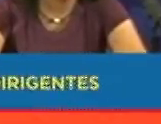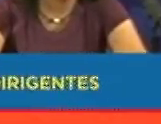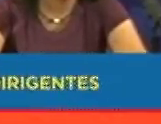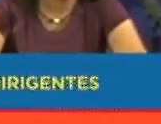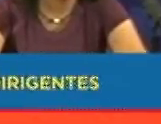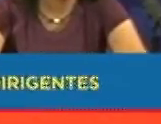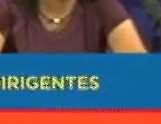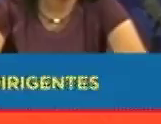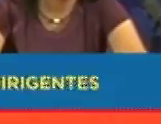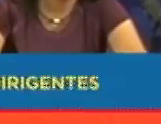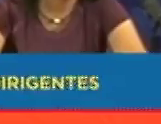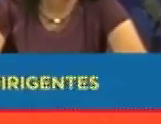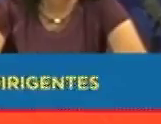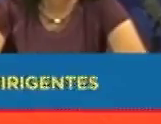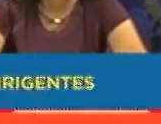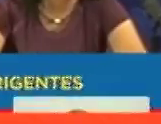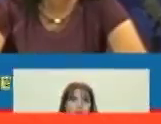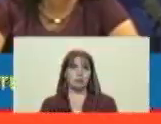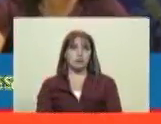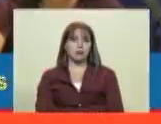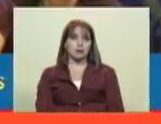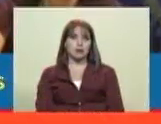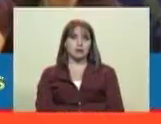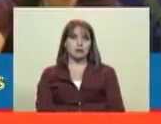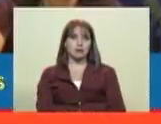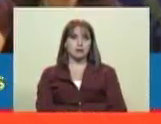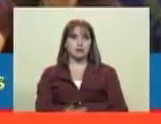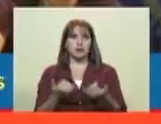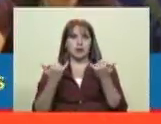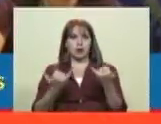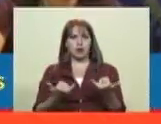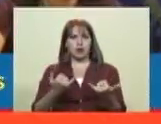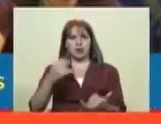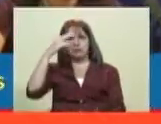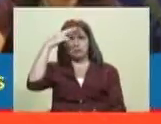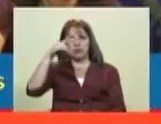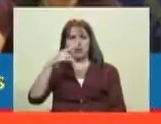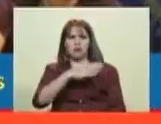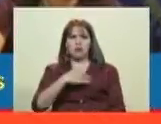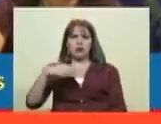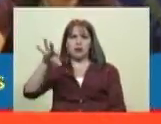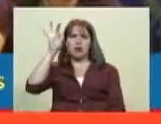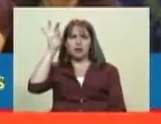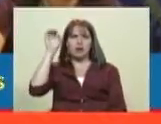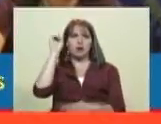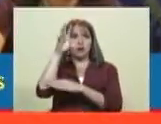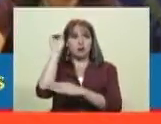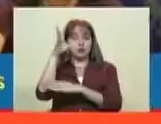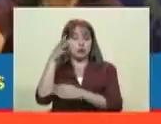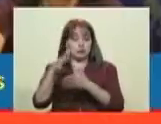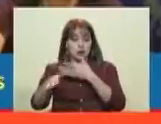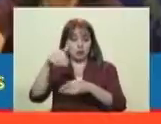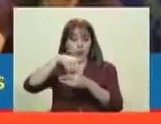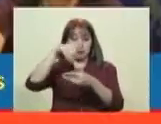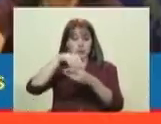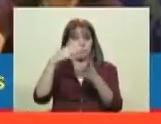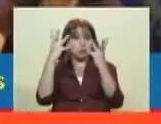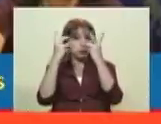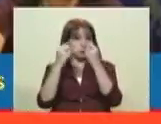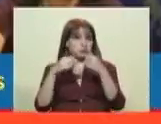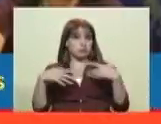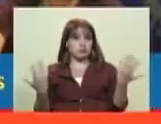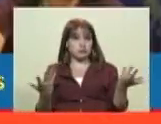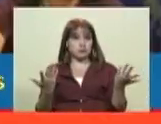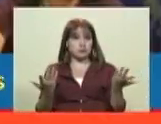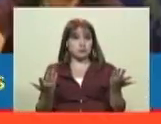que el señor Peña Nieto de Asamblea Nacional Constituyente, de elegir constituyente cuántos votos saca.